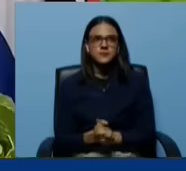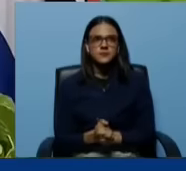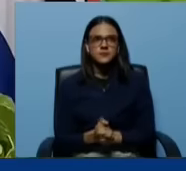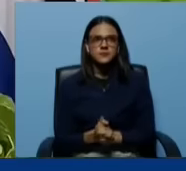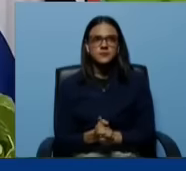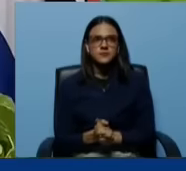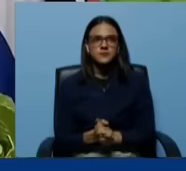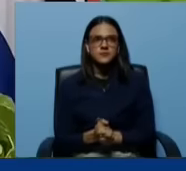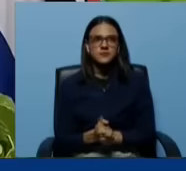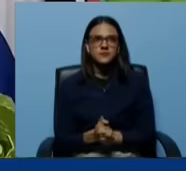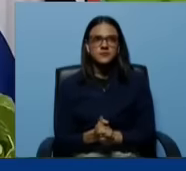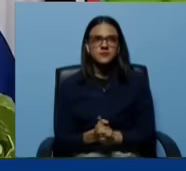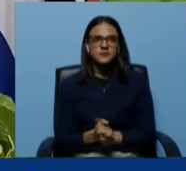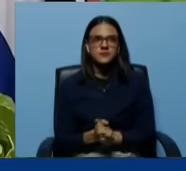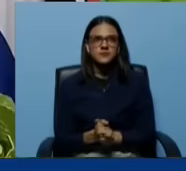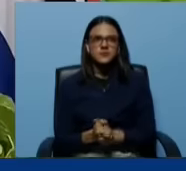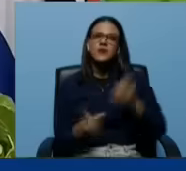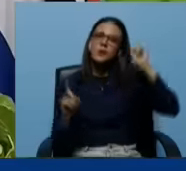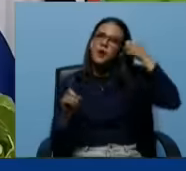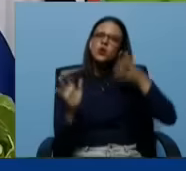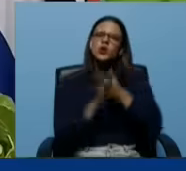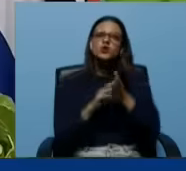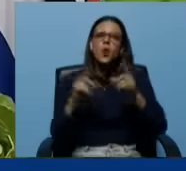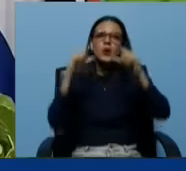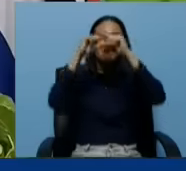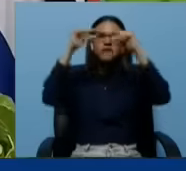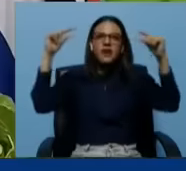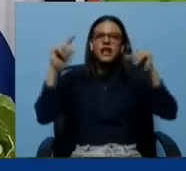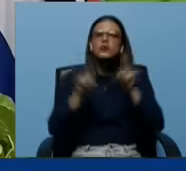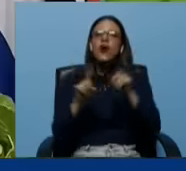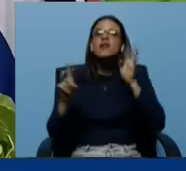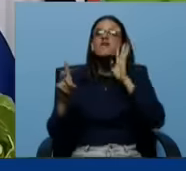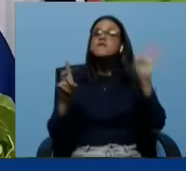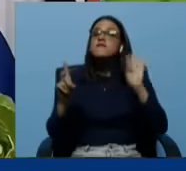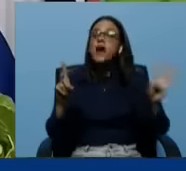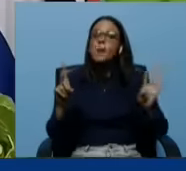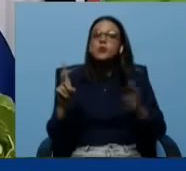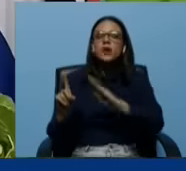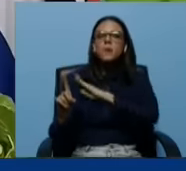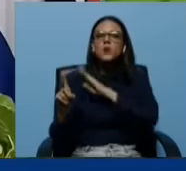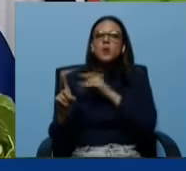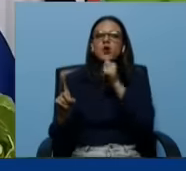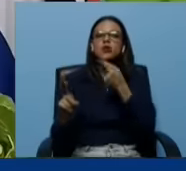Bueno, dijo aquella frase famosa, ¿no?